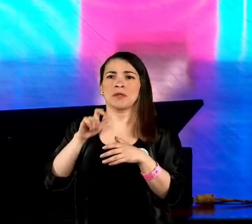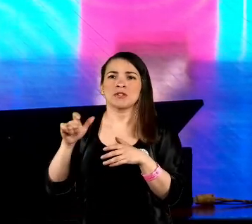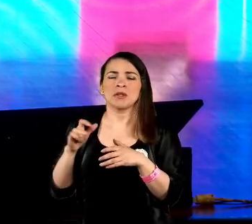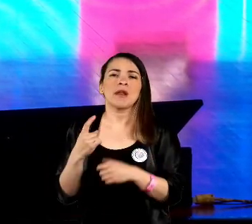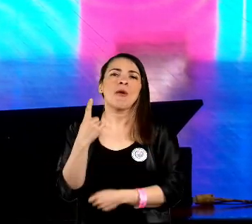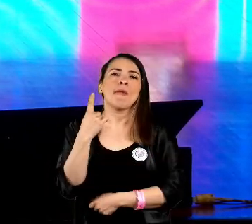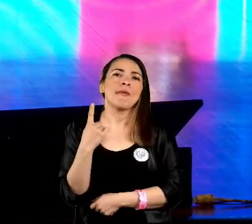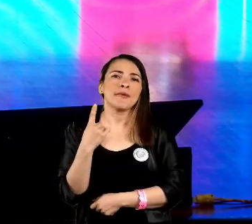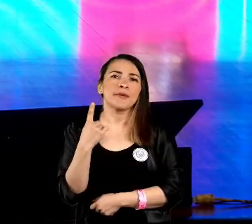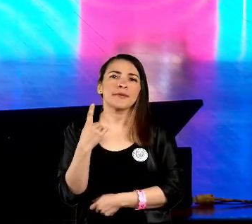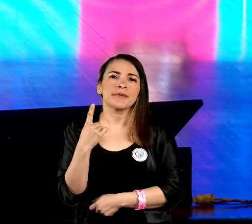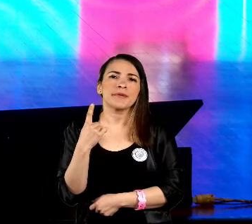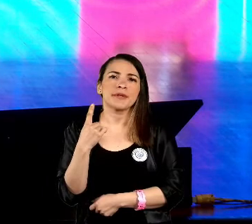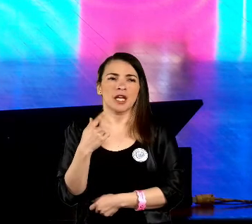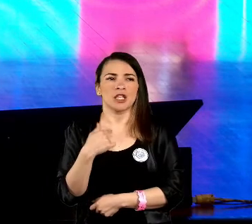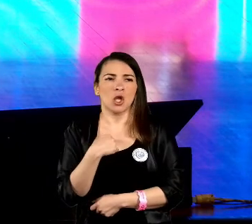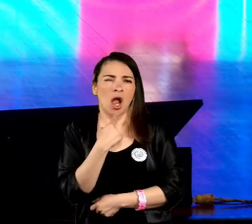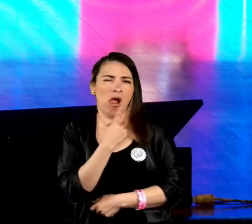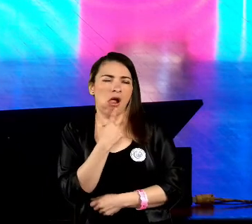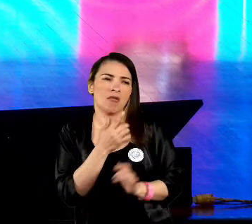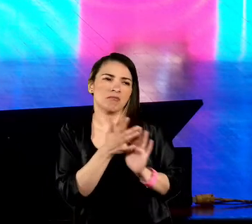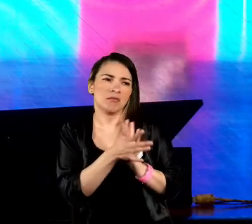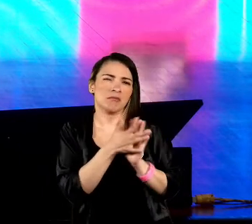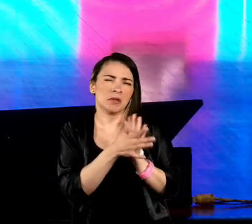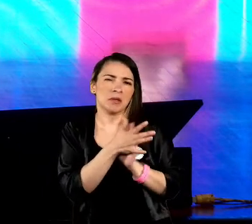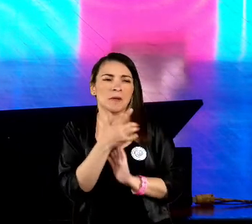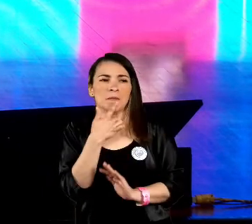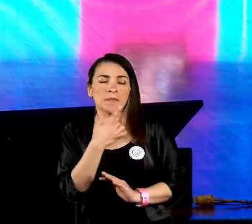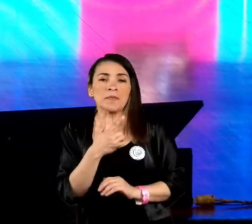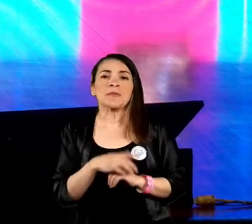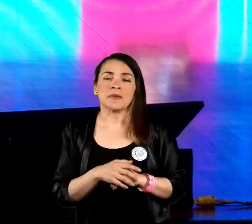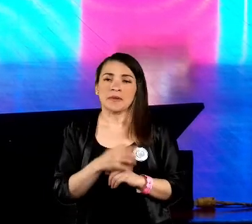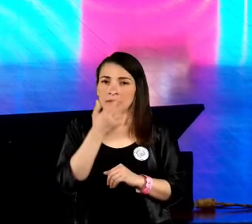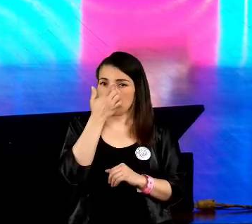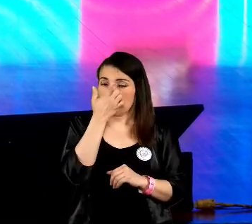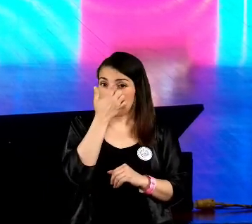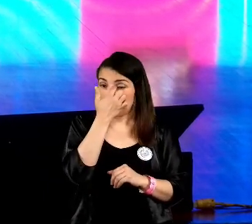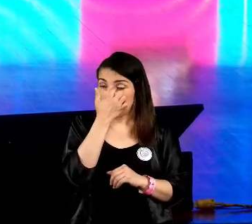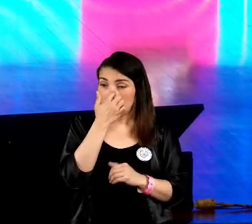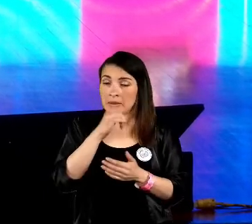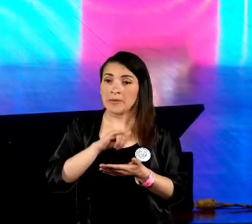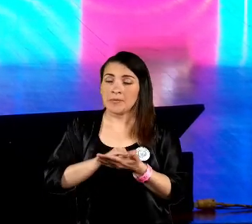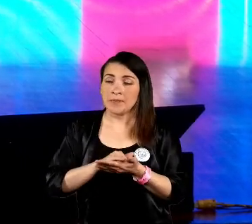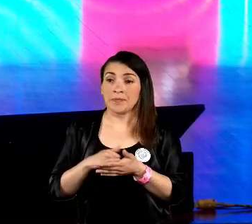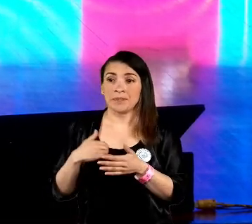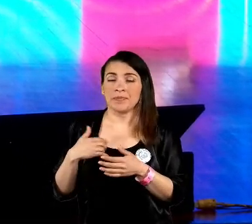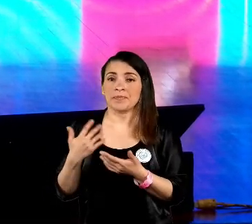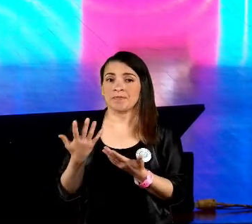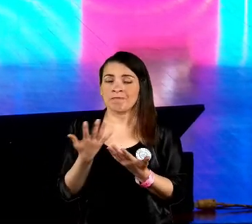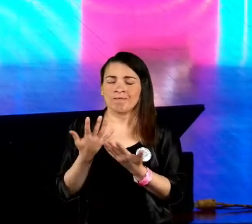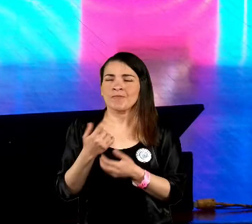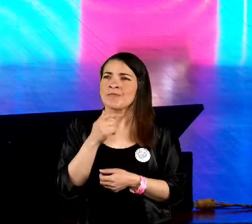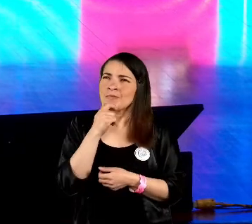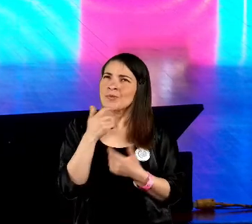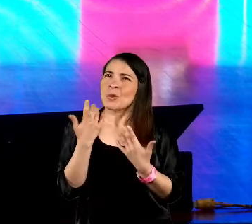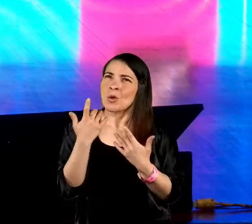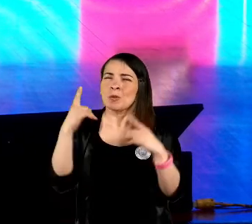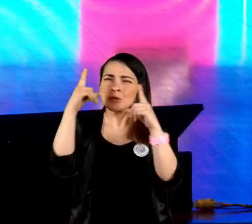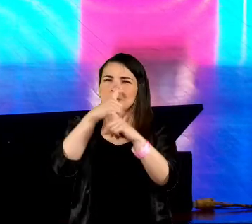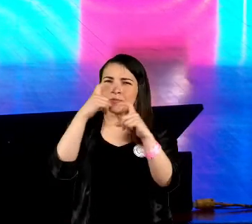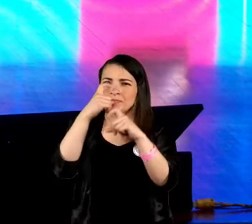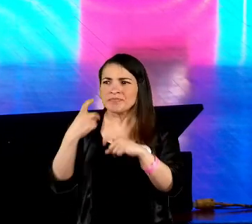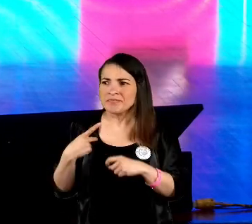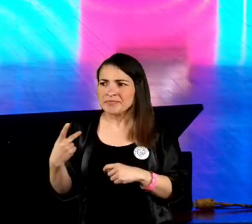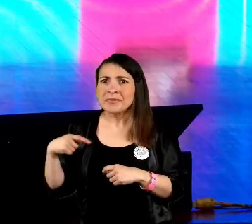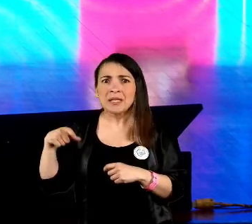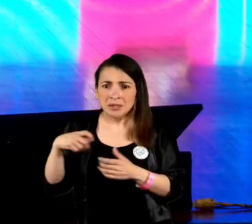está Y eso con el análisis de habernos decir Che bueno empecemos a teníamos